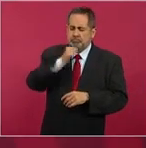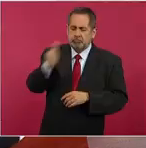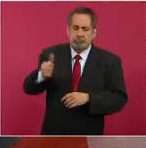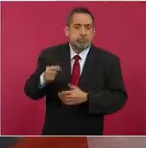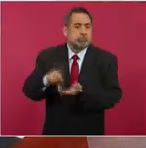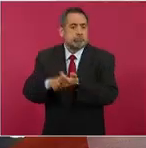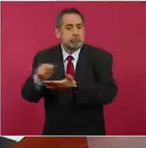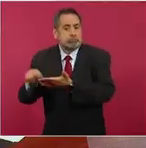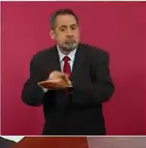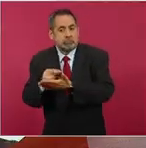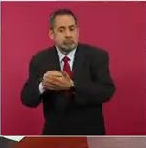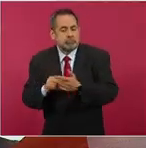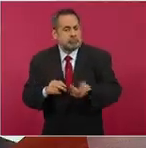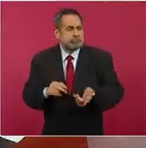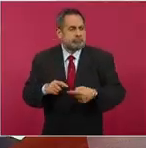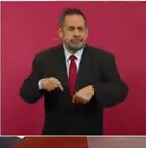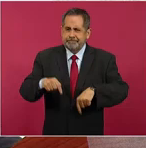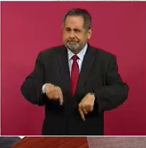Y desde aquí,